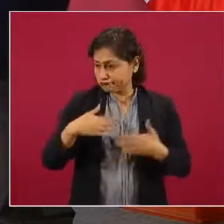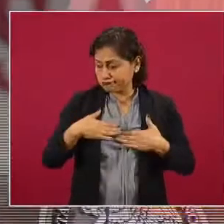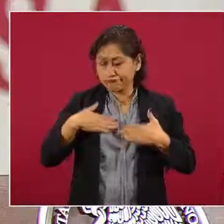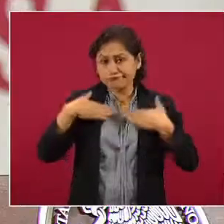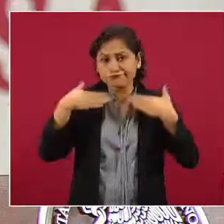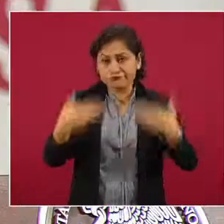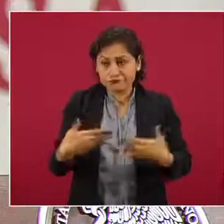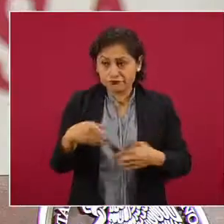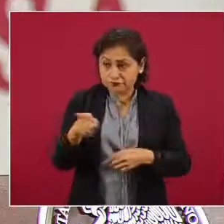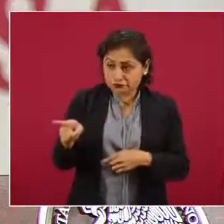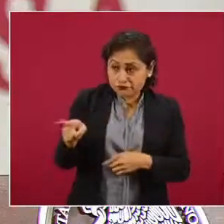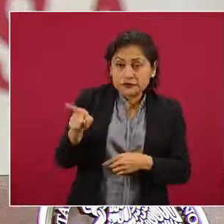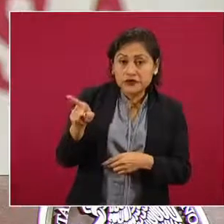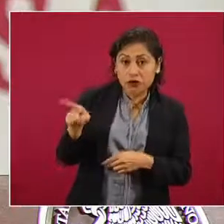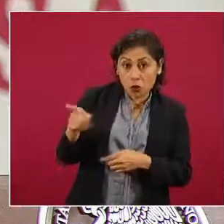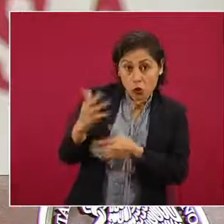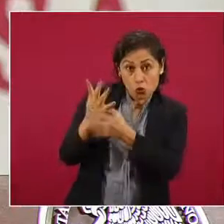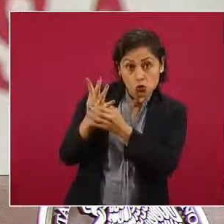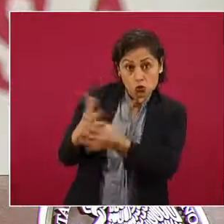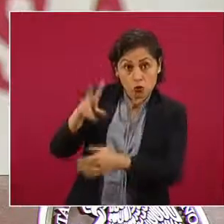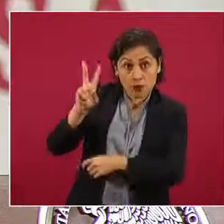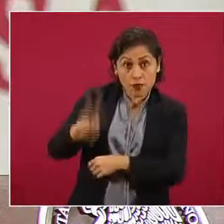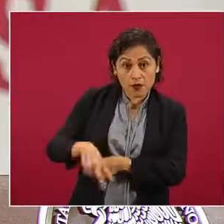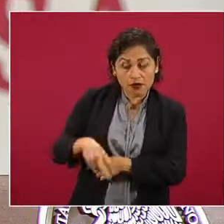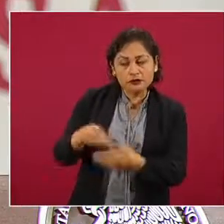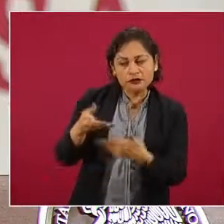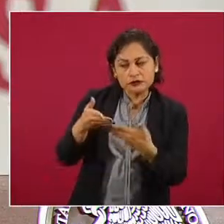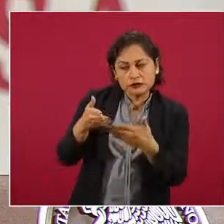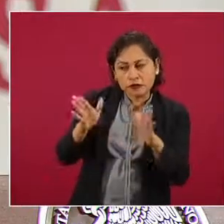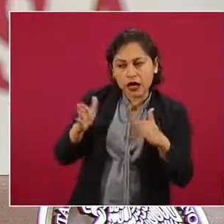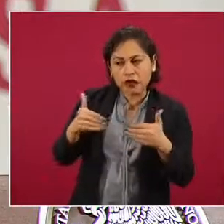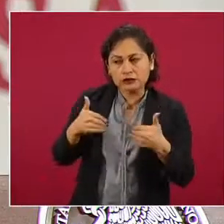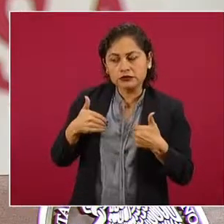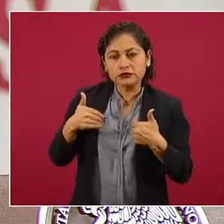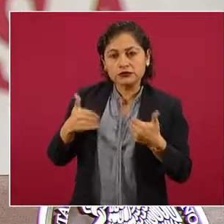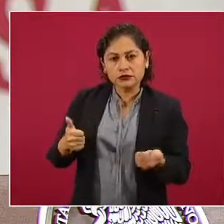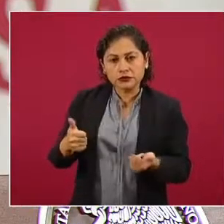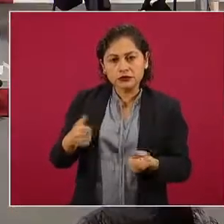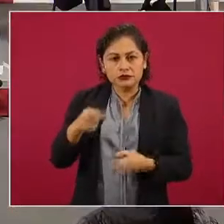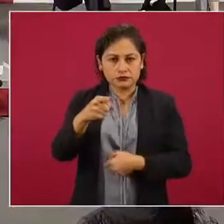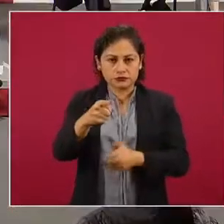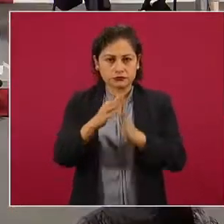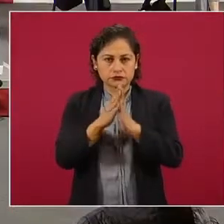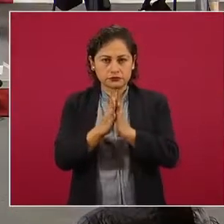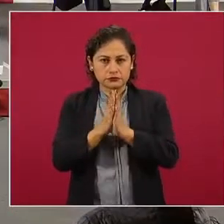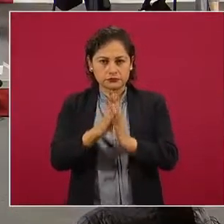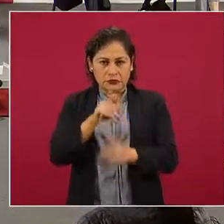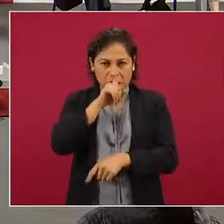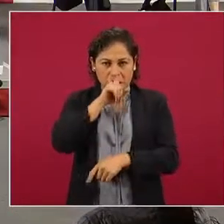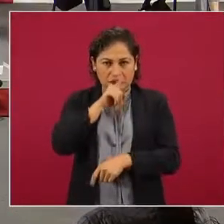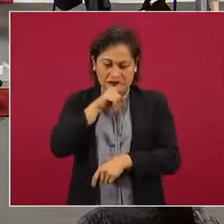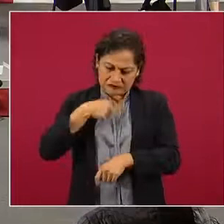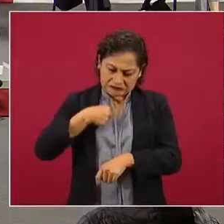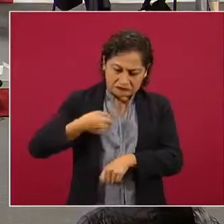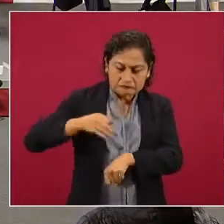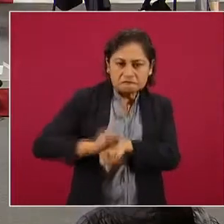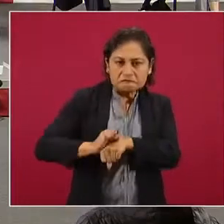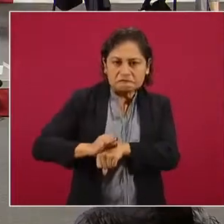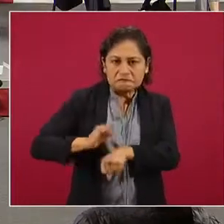otros, y sobre todo no te aferres en la defensa de una mentira. Una